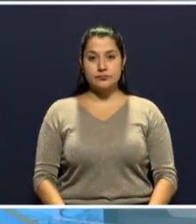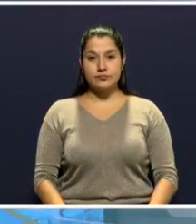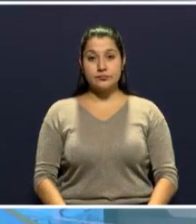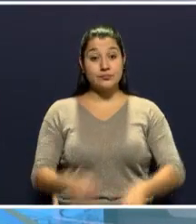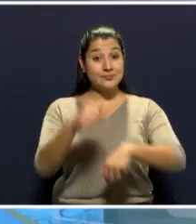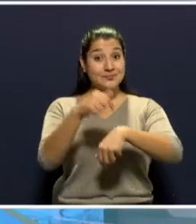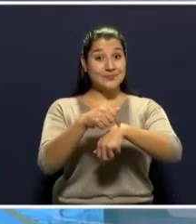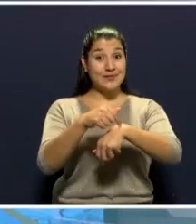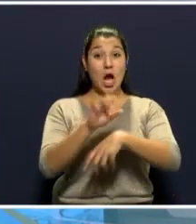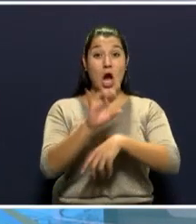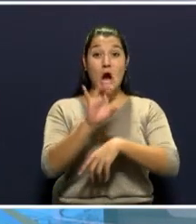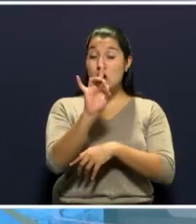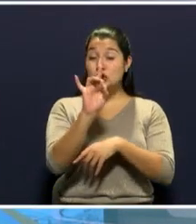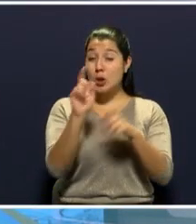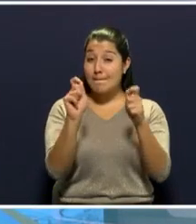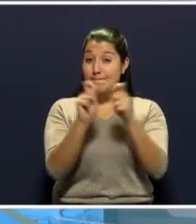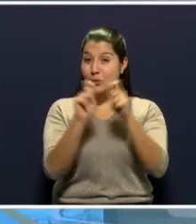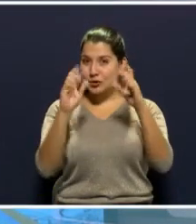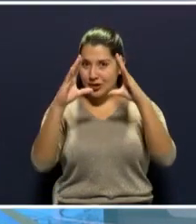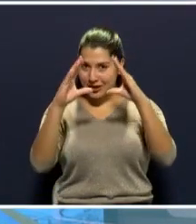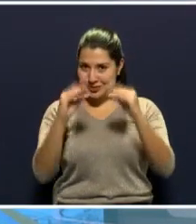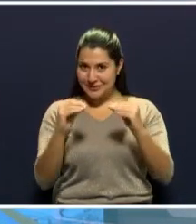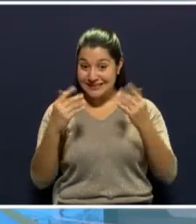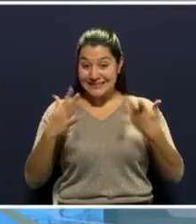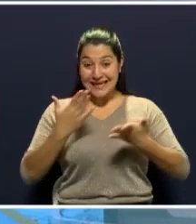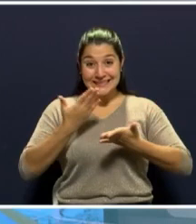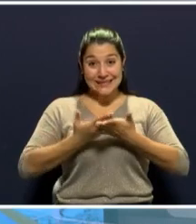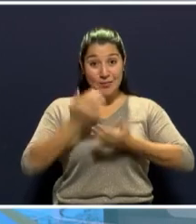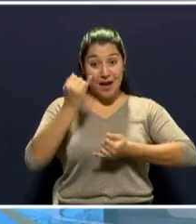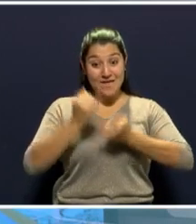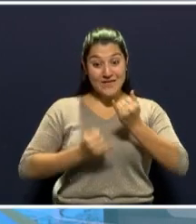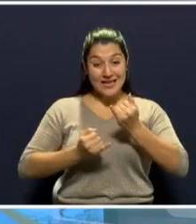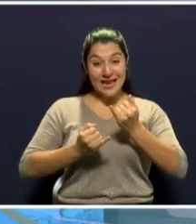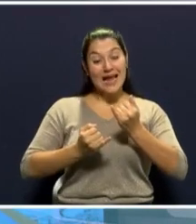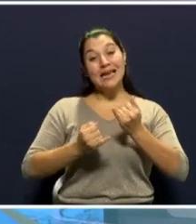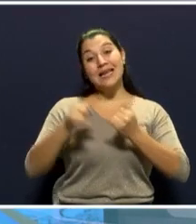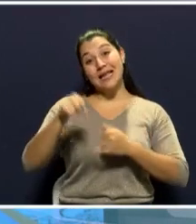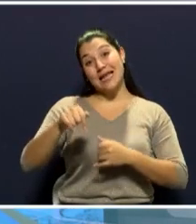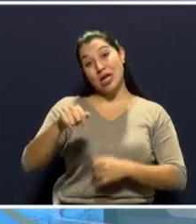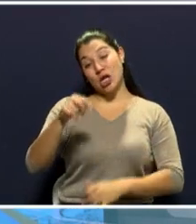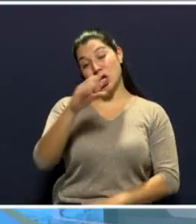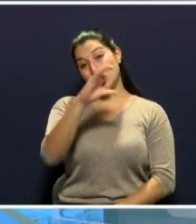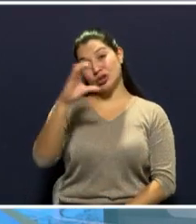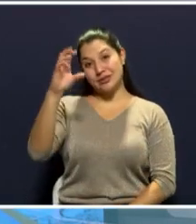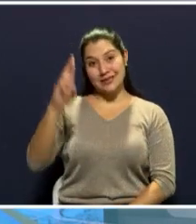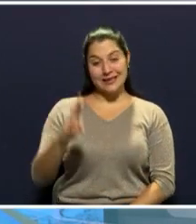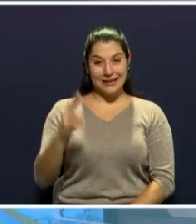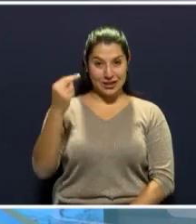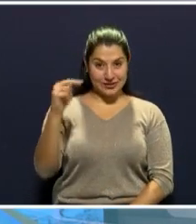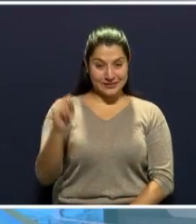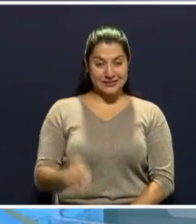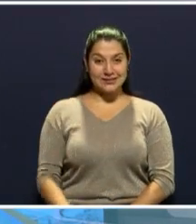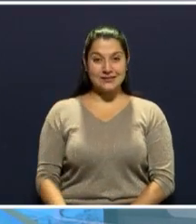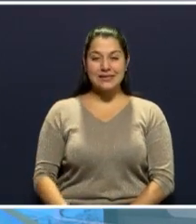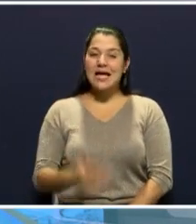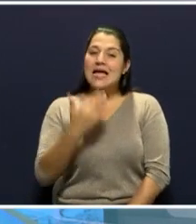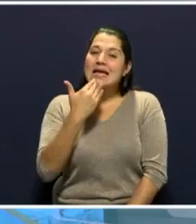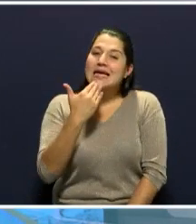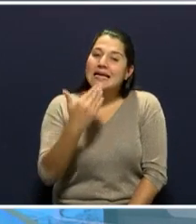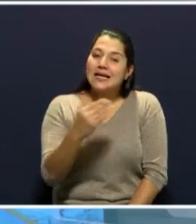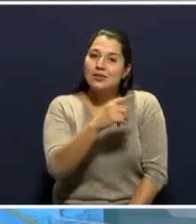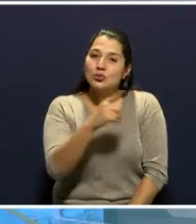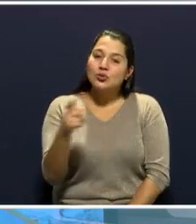Y a las 8 en punto de la noche llegamos al final de esta edición estelar de Costa Rica Noticias. Le agradecemos